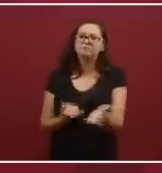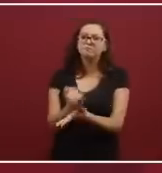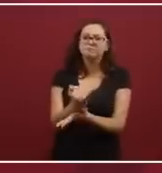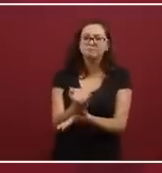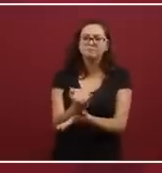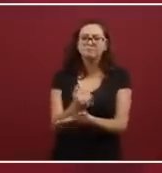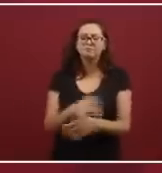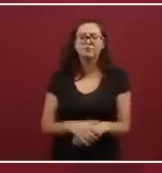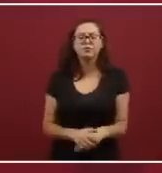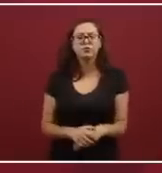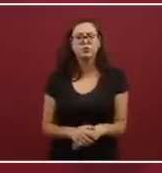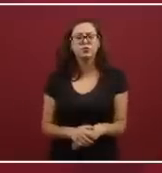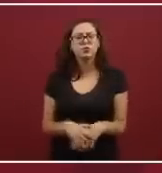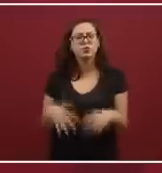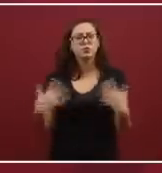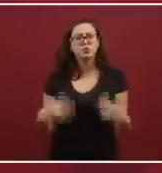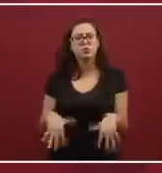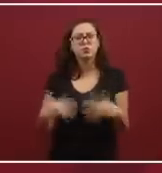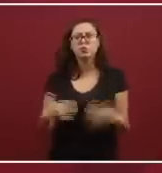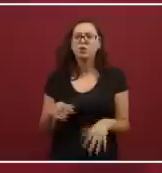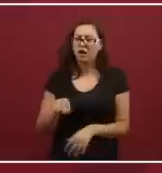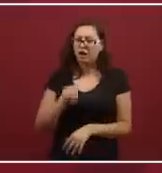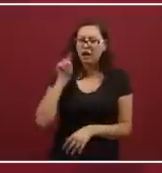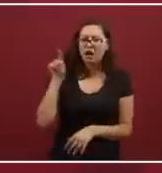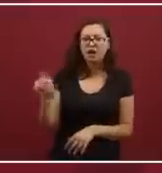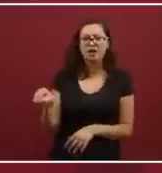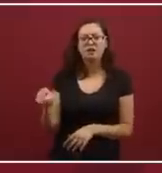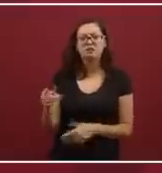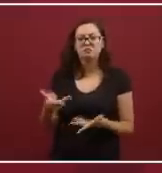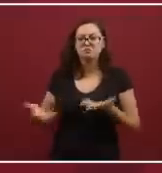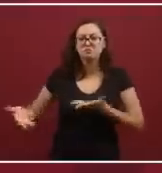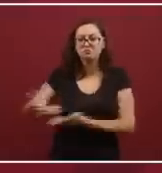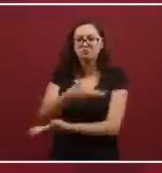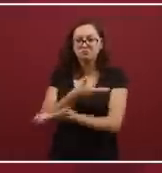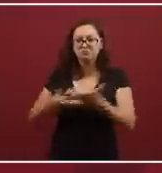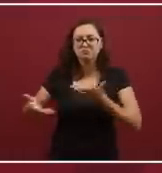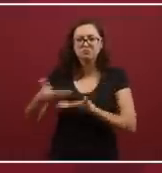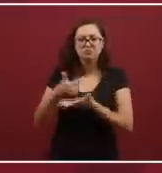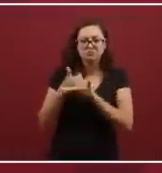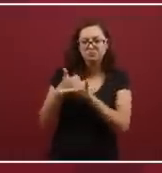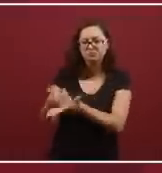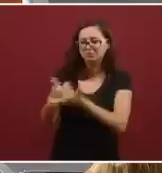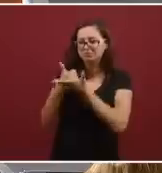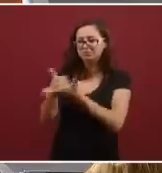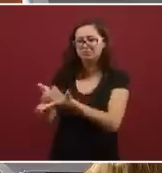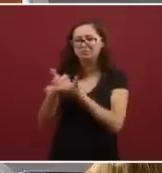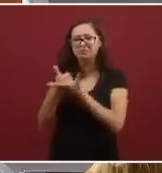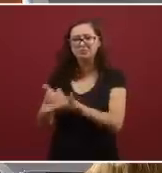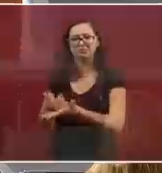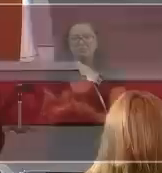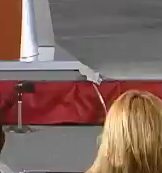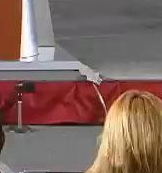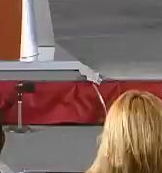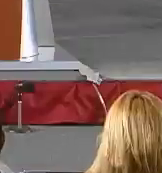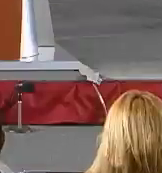Es donde más se practica la ayuda mutua, el tequio.